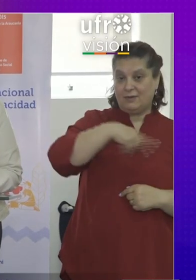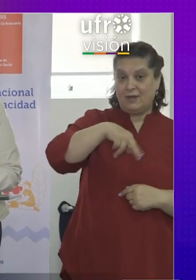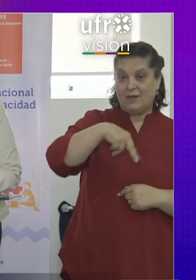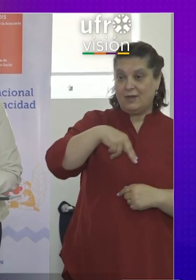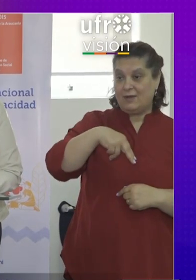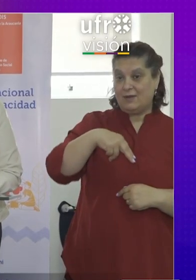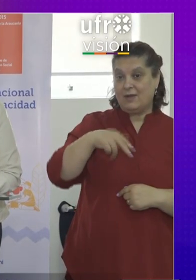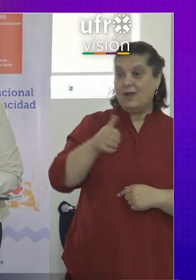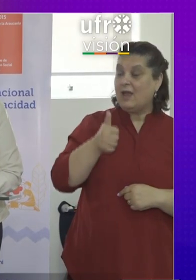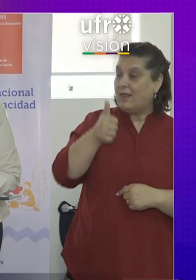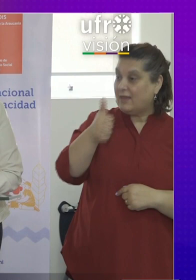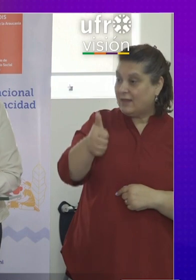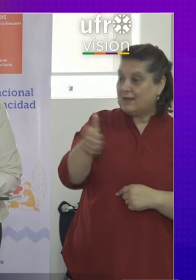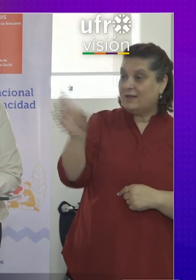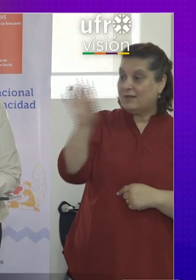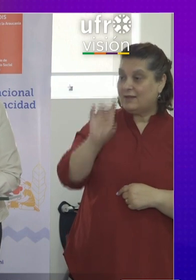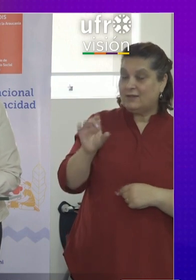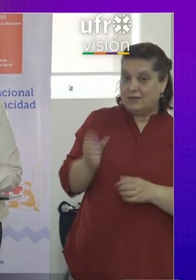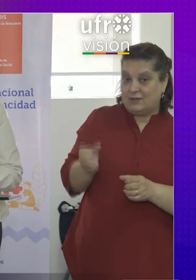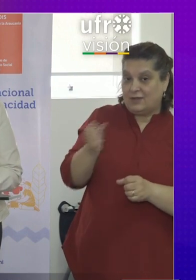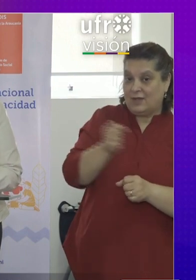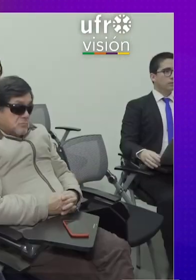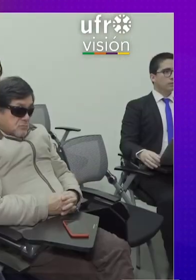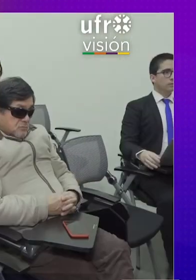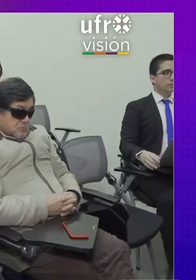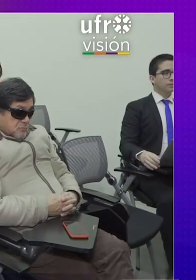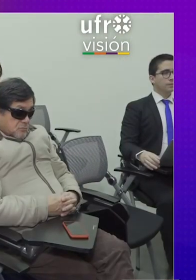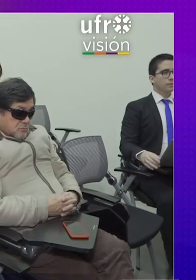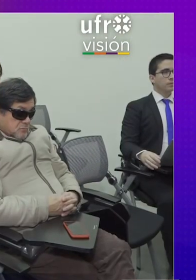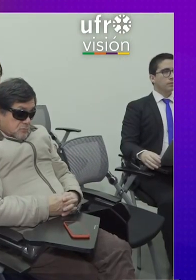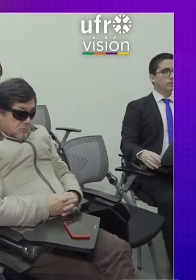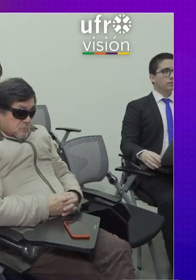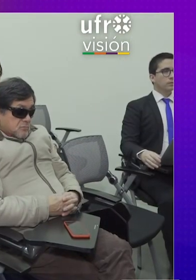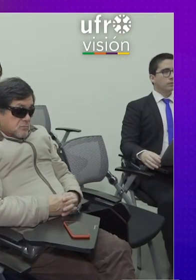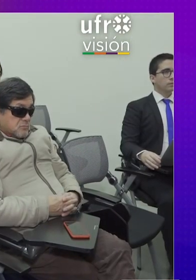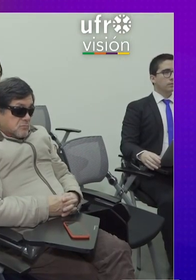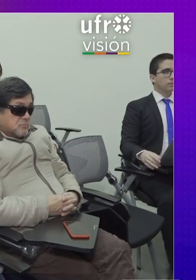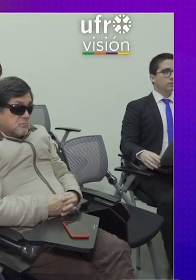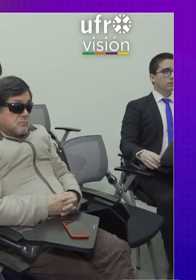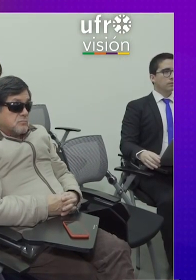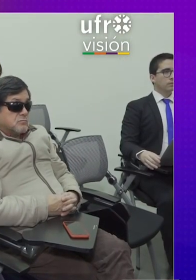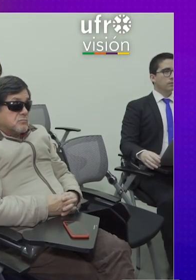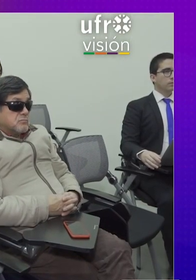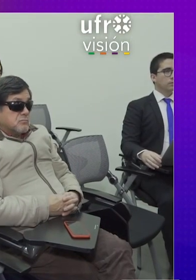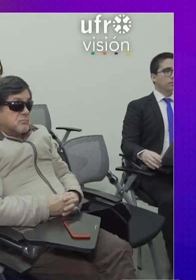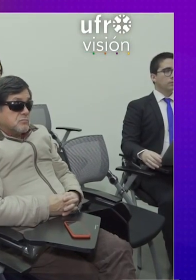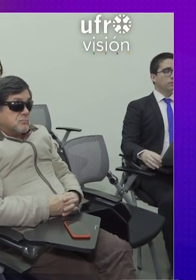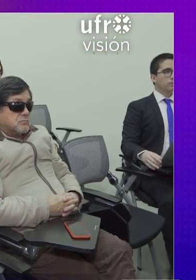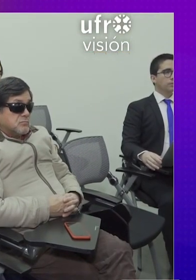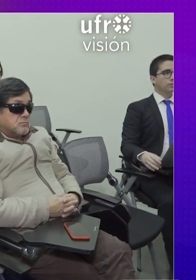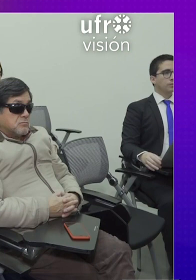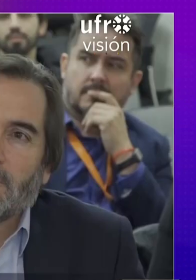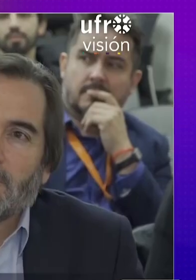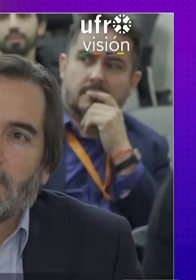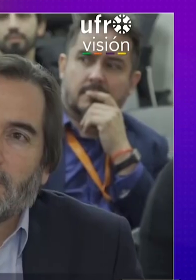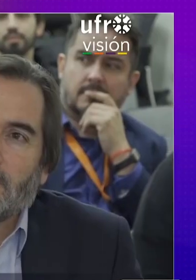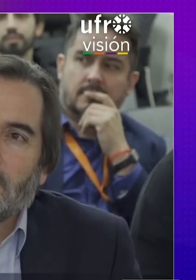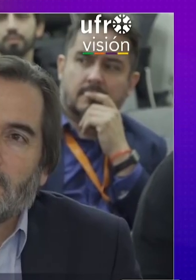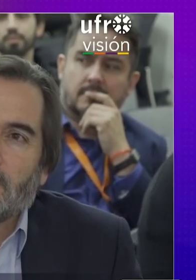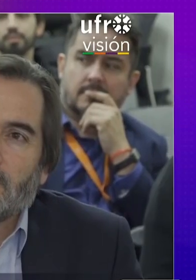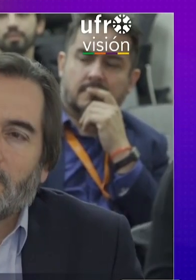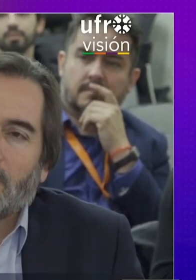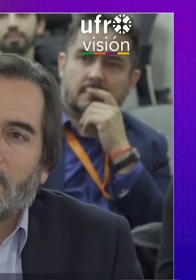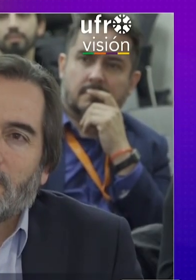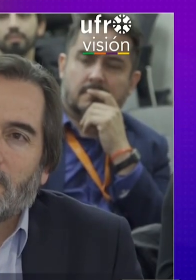hay poca publicidad, por decirlo así, de los derechos, y bueno, obviamente los